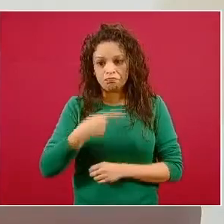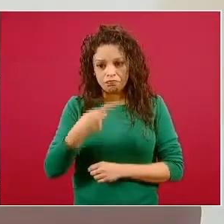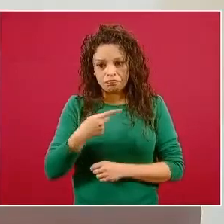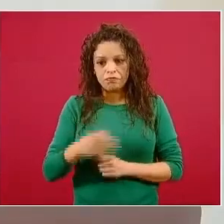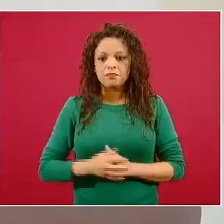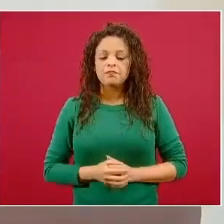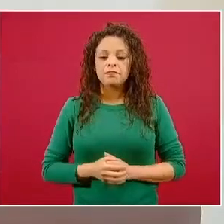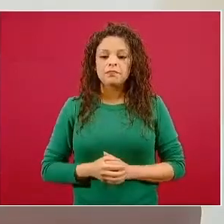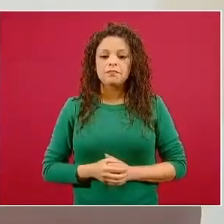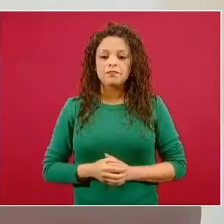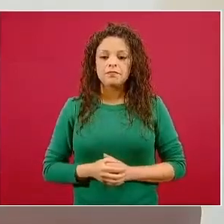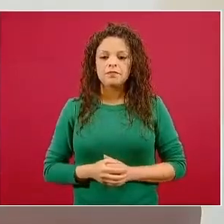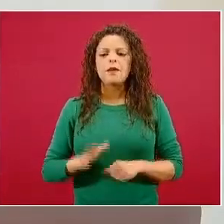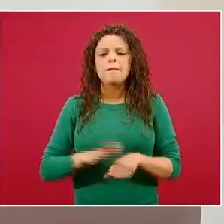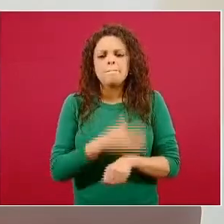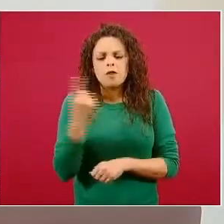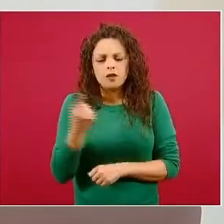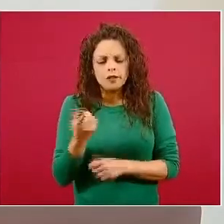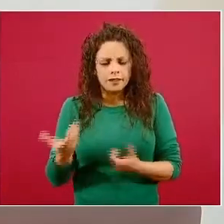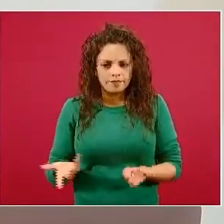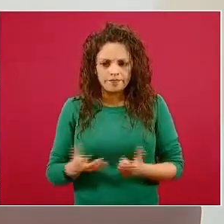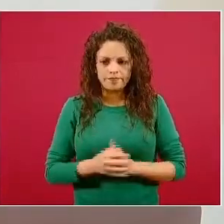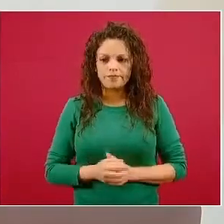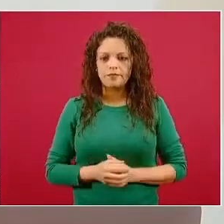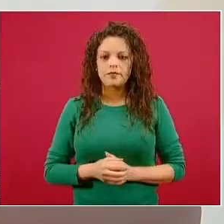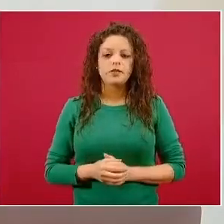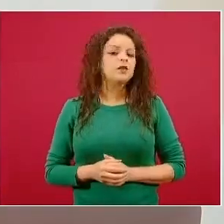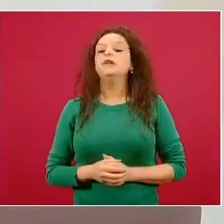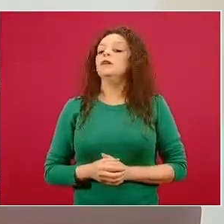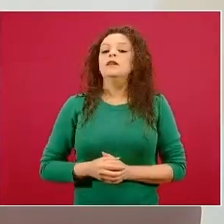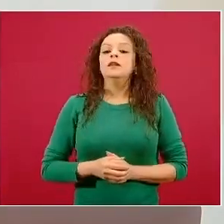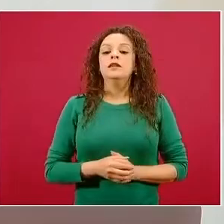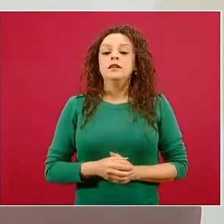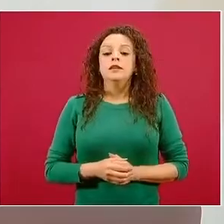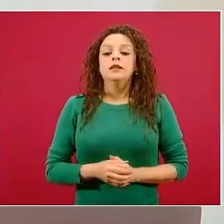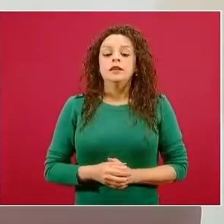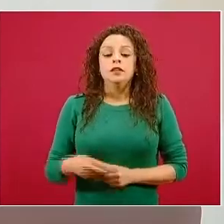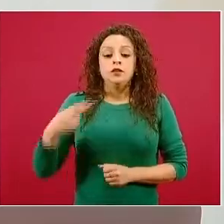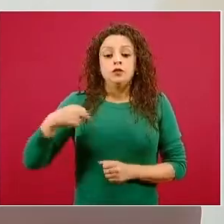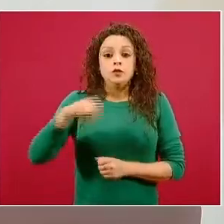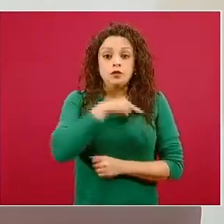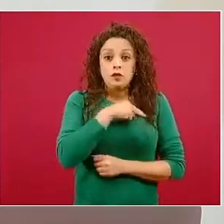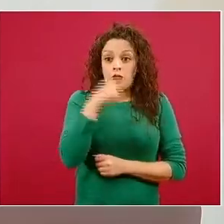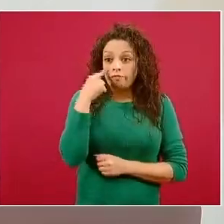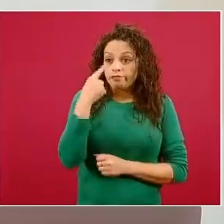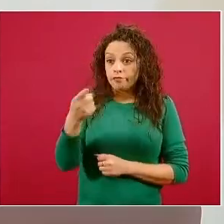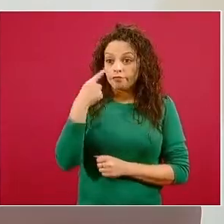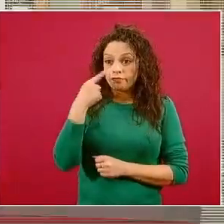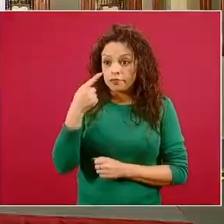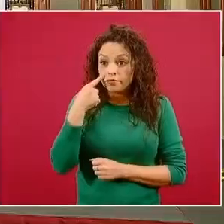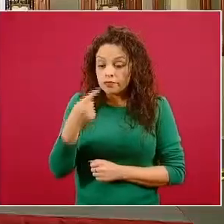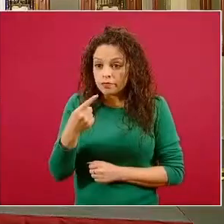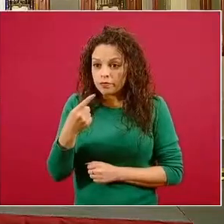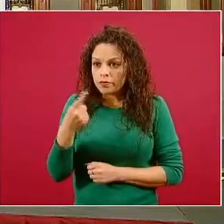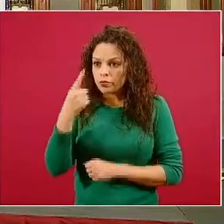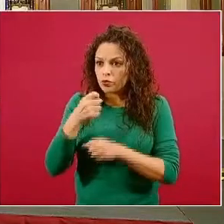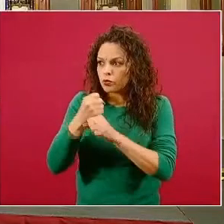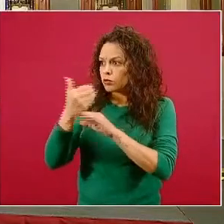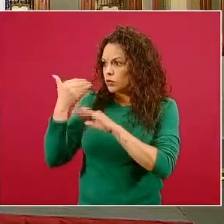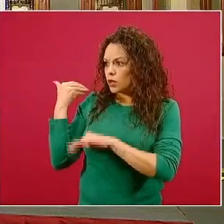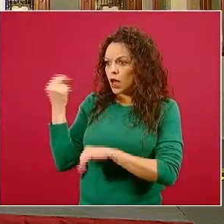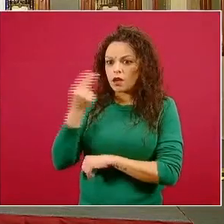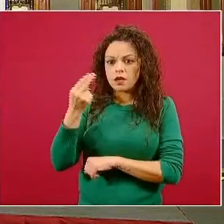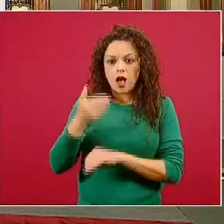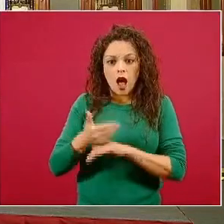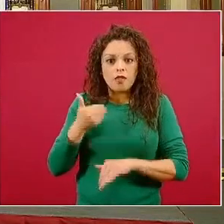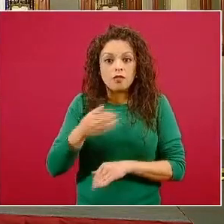pertinente porque lo que hemos observado y que era del alertamiento que hacíamos desde el año pasado es que el grupo donde